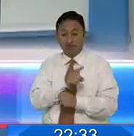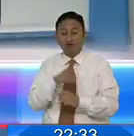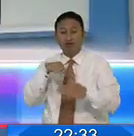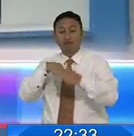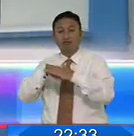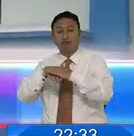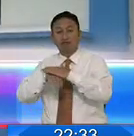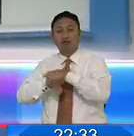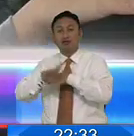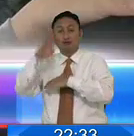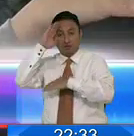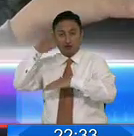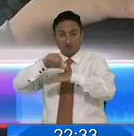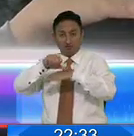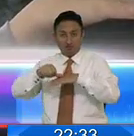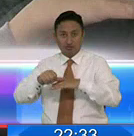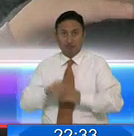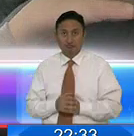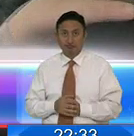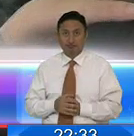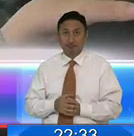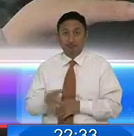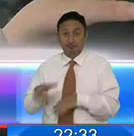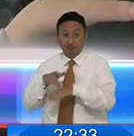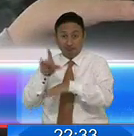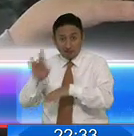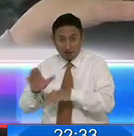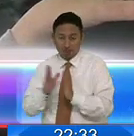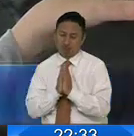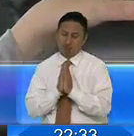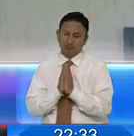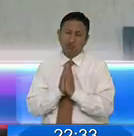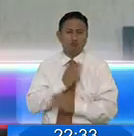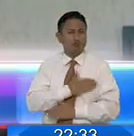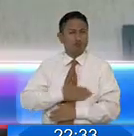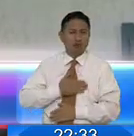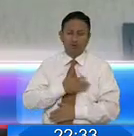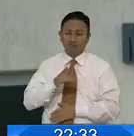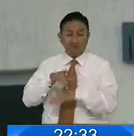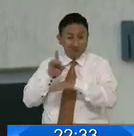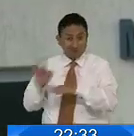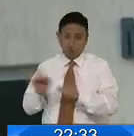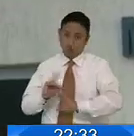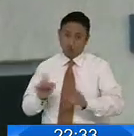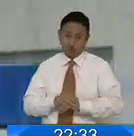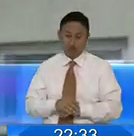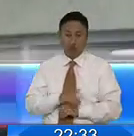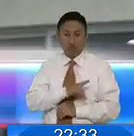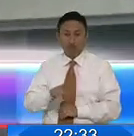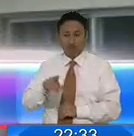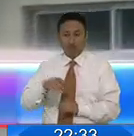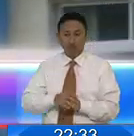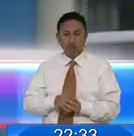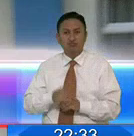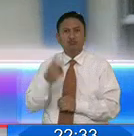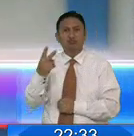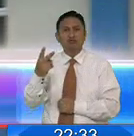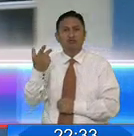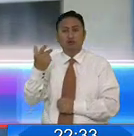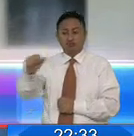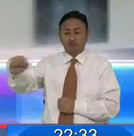forense que no quede impune por favor no dejen la impunidad ahí se enteraron que fue encontrado con dos heridas de puñal